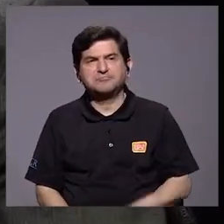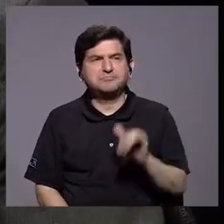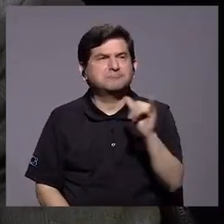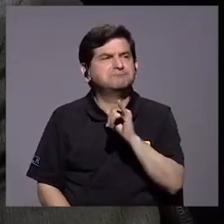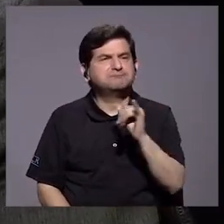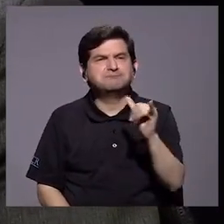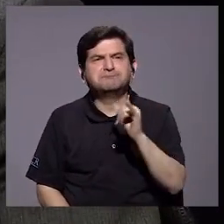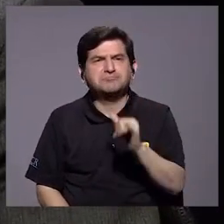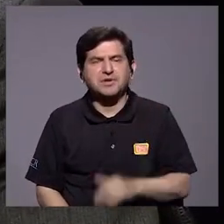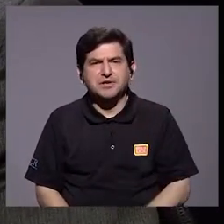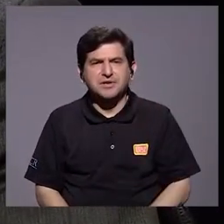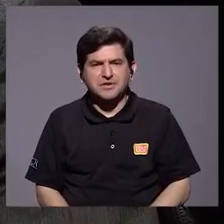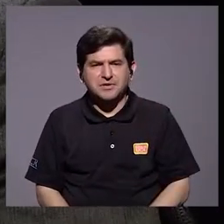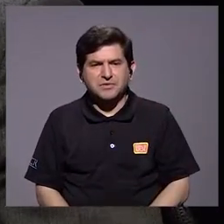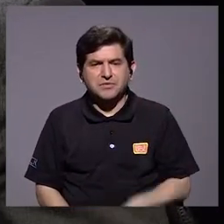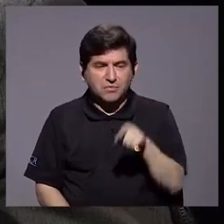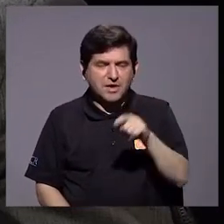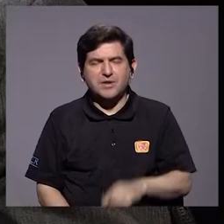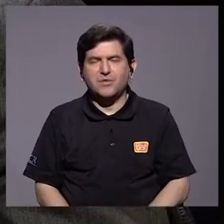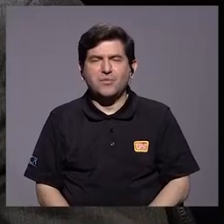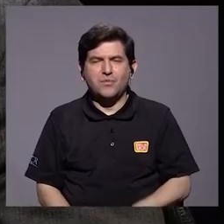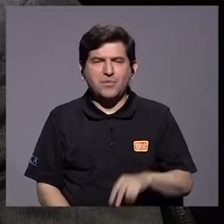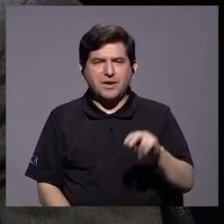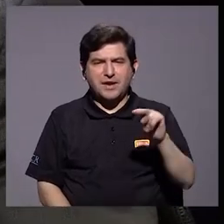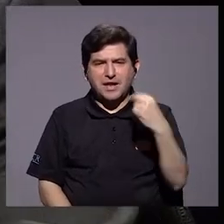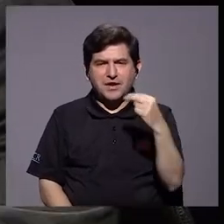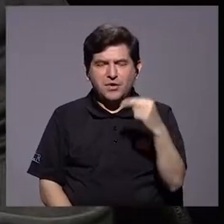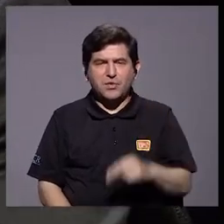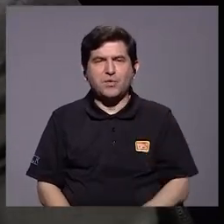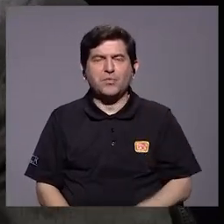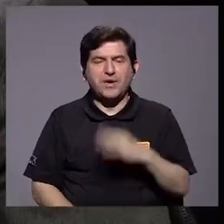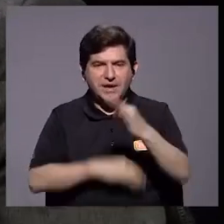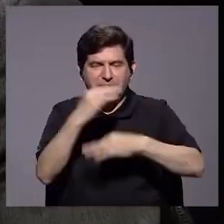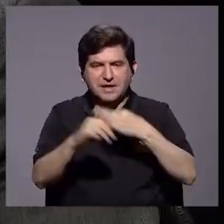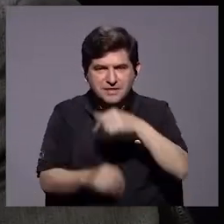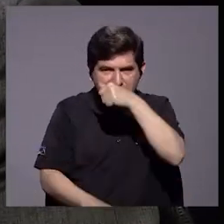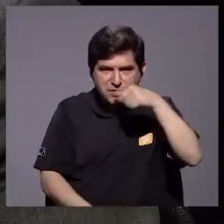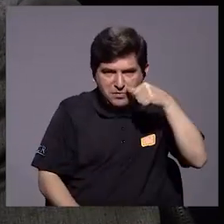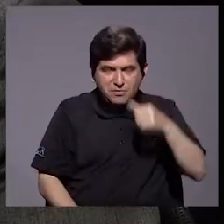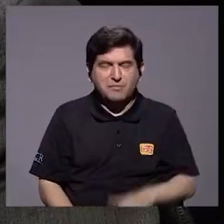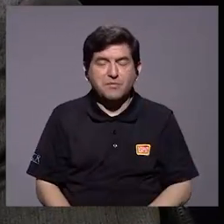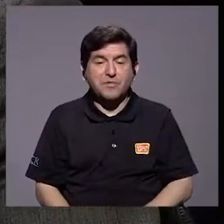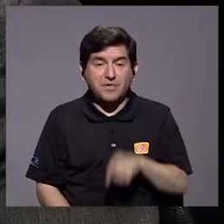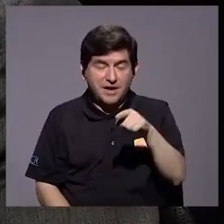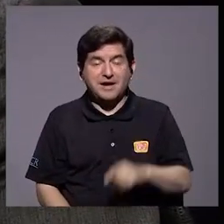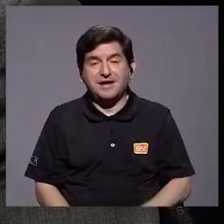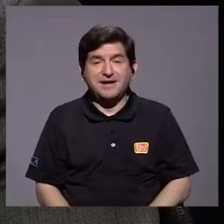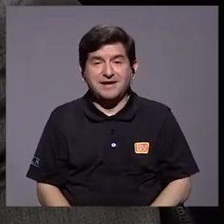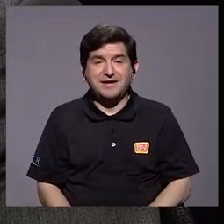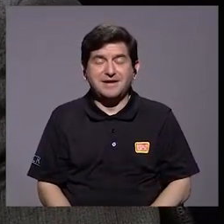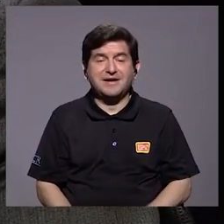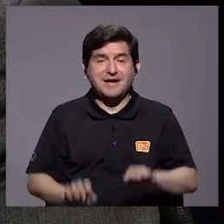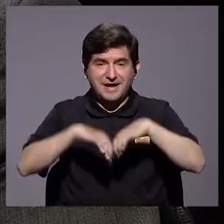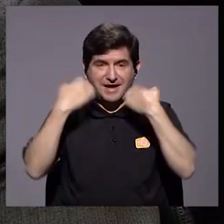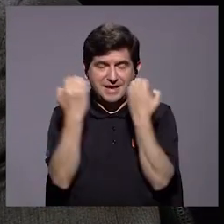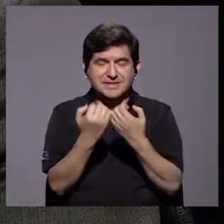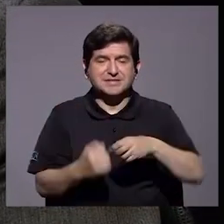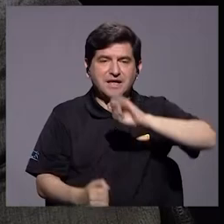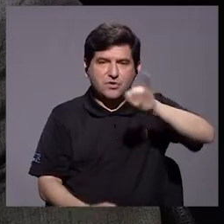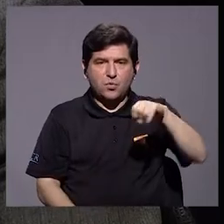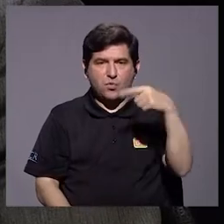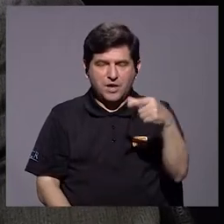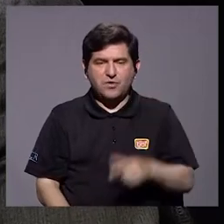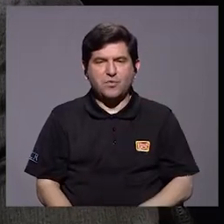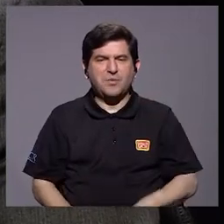película o novela narcos un grupo de los que estaba afuera iba a tomar el estadio juan gobán la administración a la